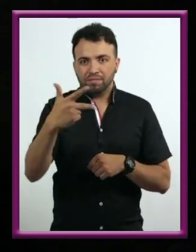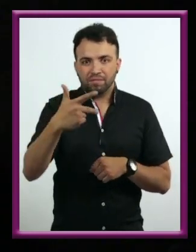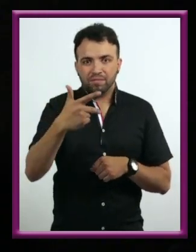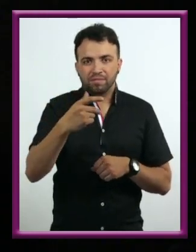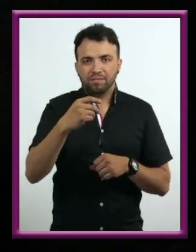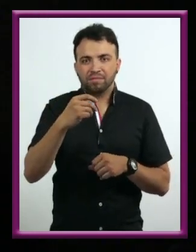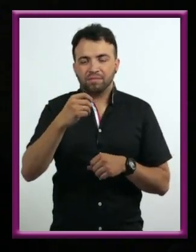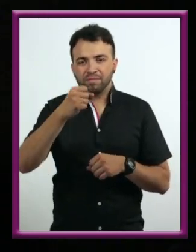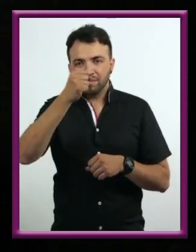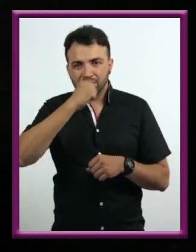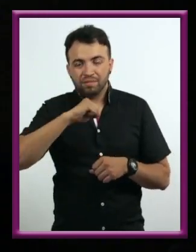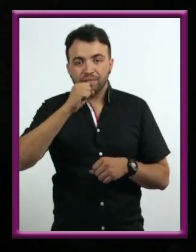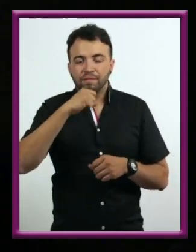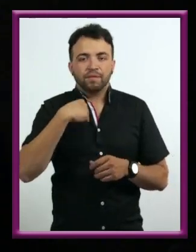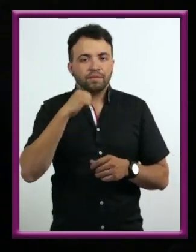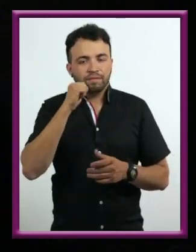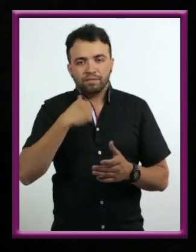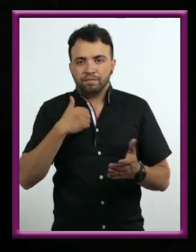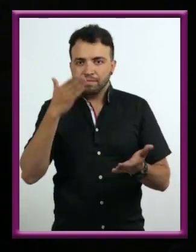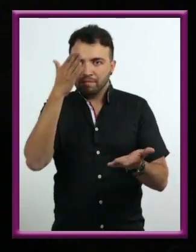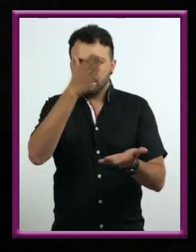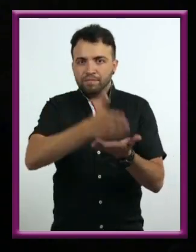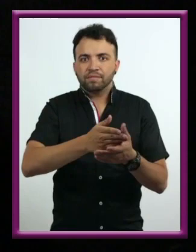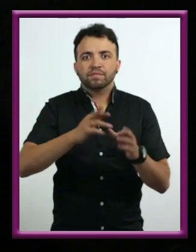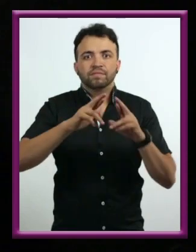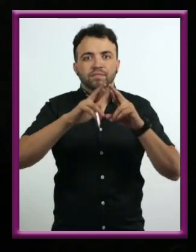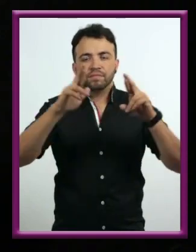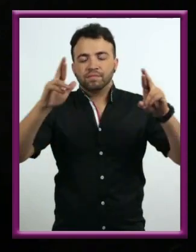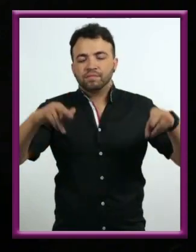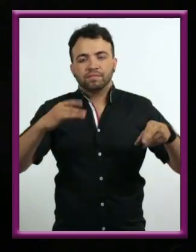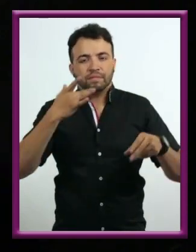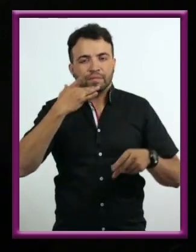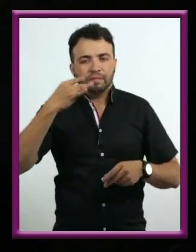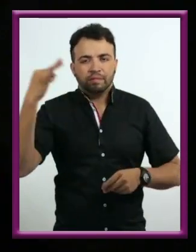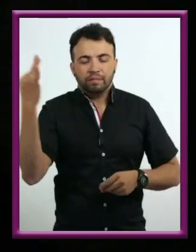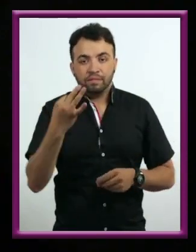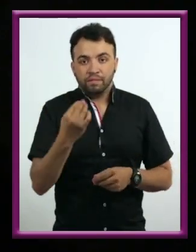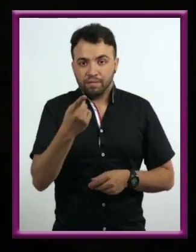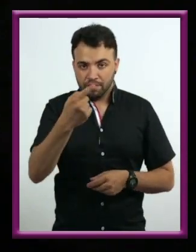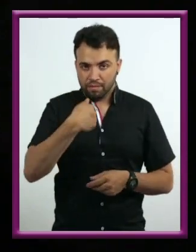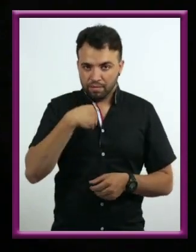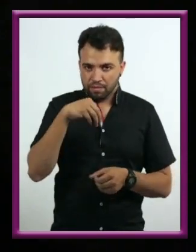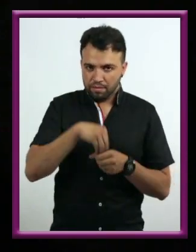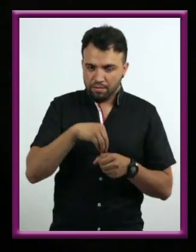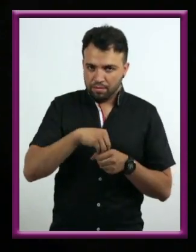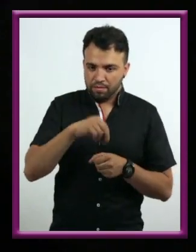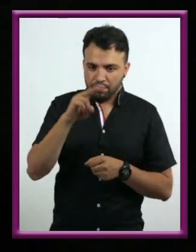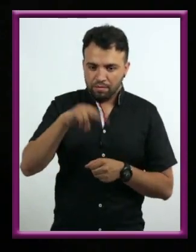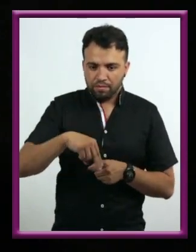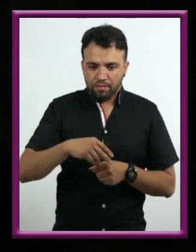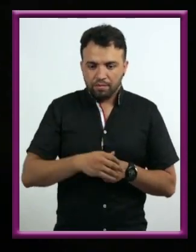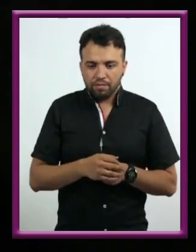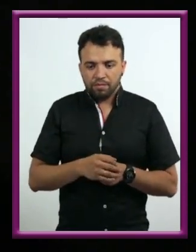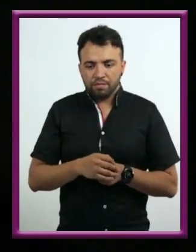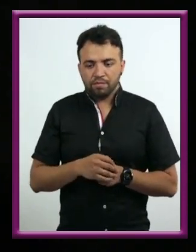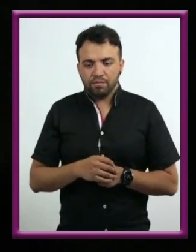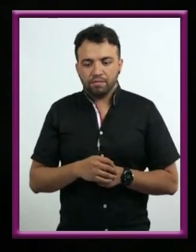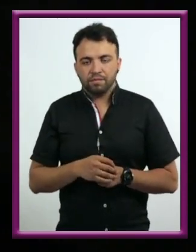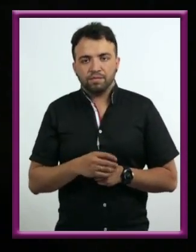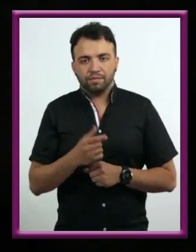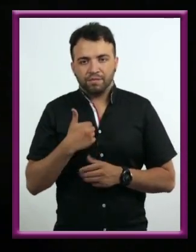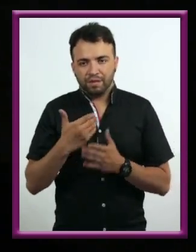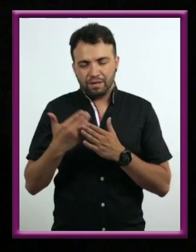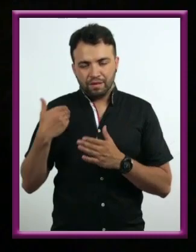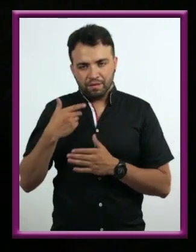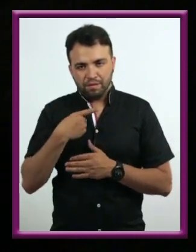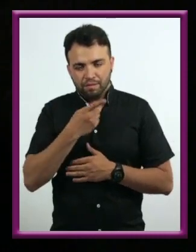aburriendo, pero aburriendo de verdad. Me encanta platicar con mis amigas y mis amigos, aunque sea por videollamada, pero les tengo un chisme.